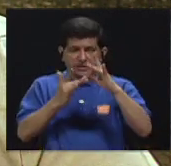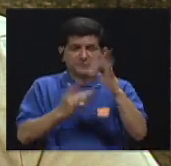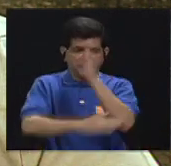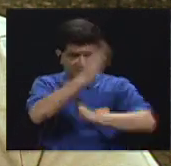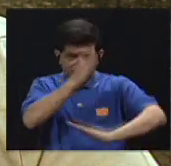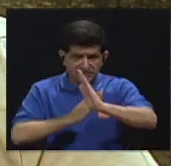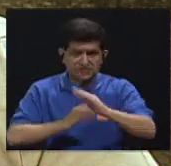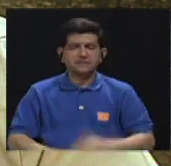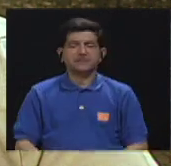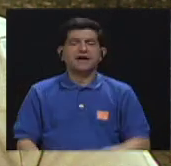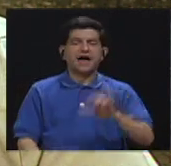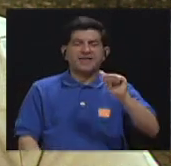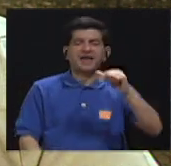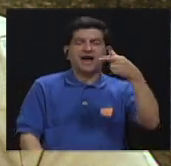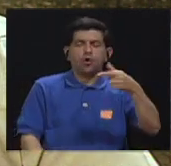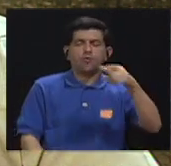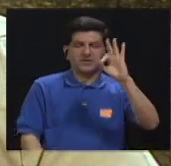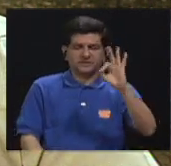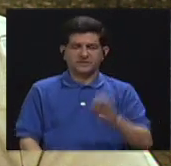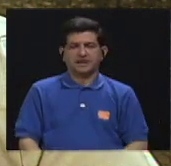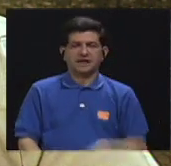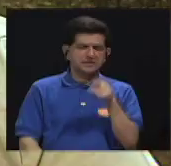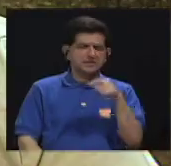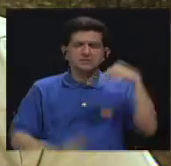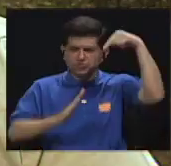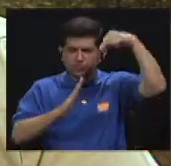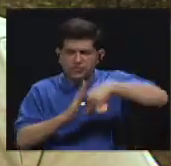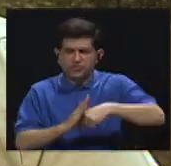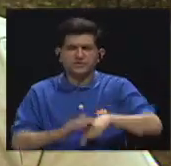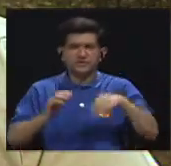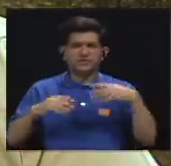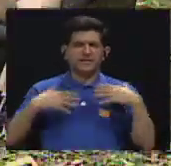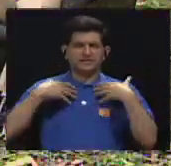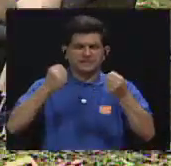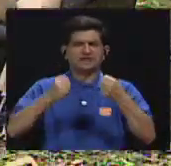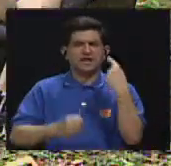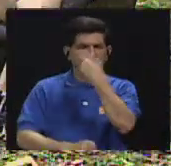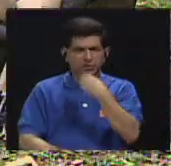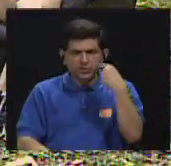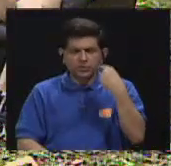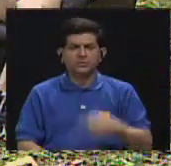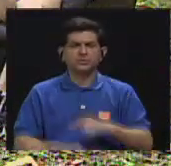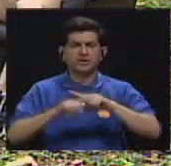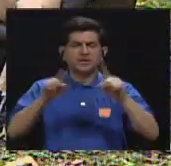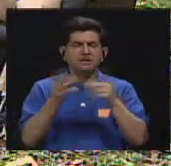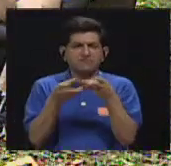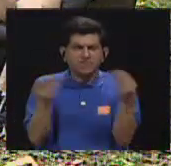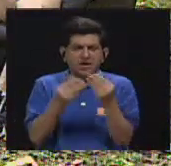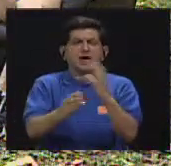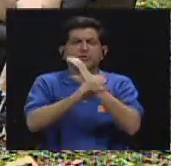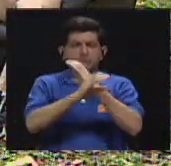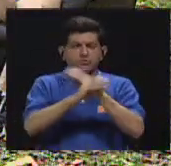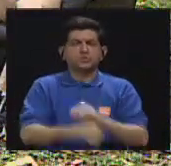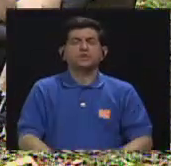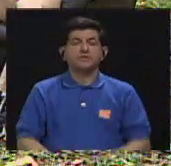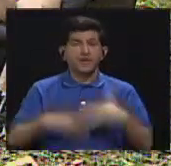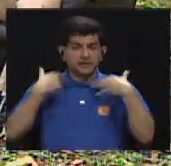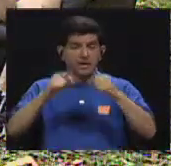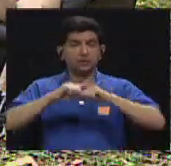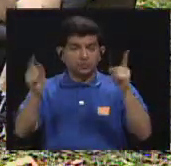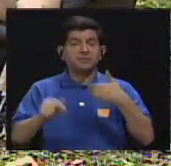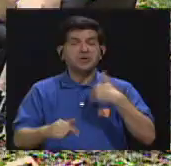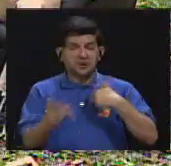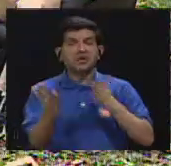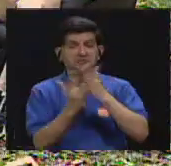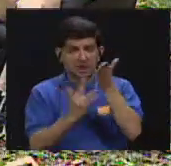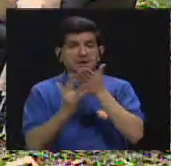doctor Adrián Gómez Fernández. Con él vamos a profundizar más sobre la salud bucodental y aquellos productos para cuidar esa salud, pero que están a